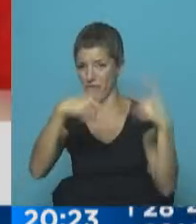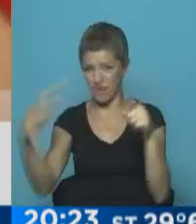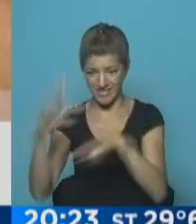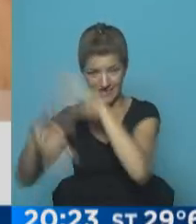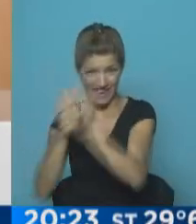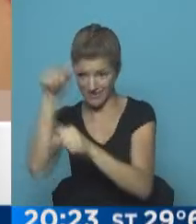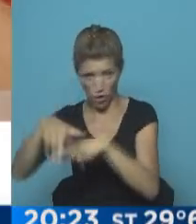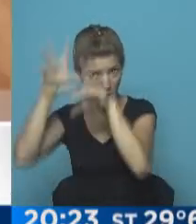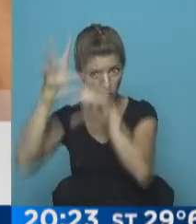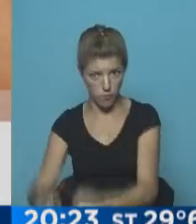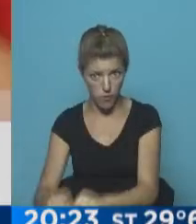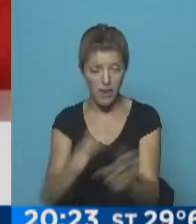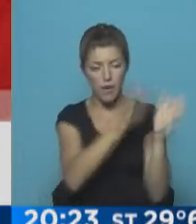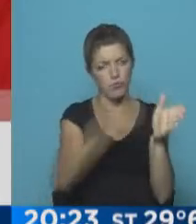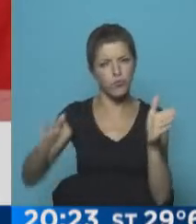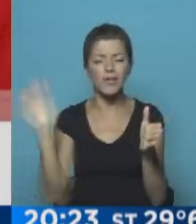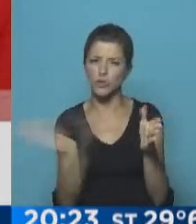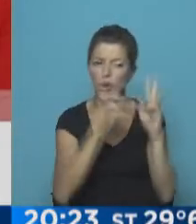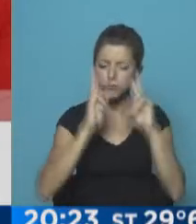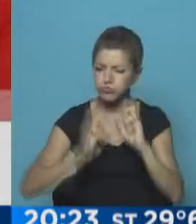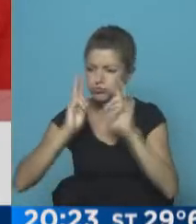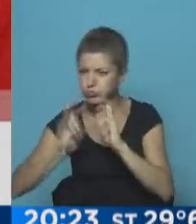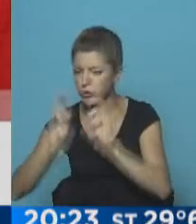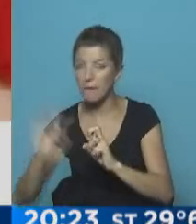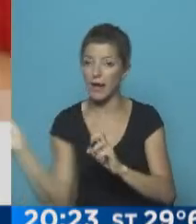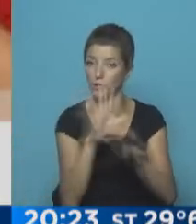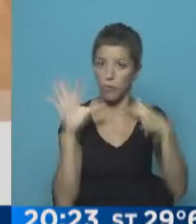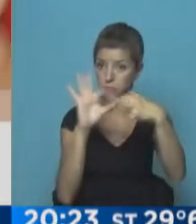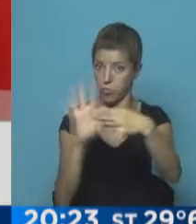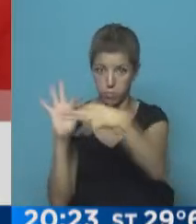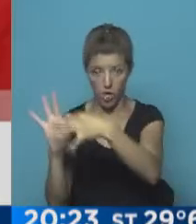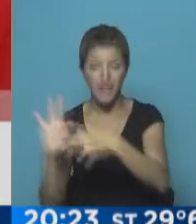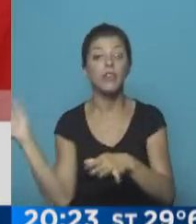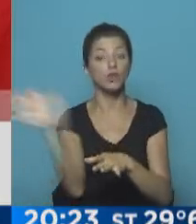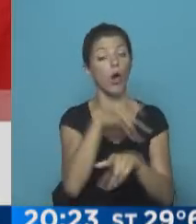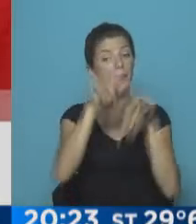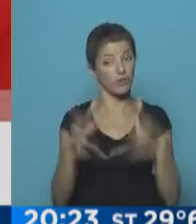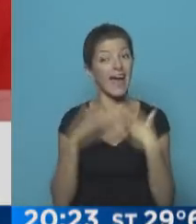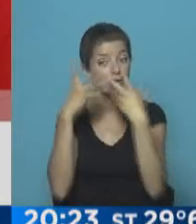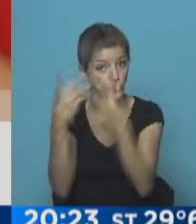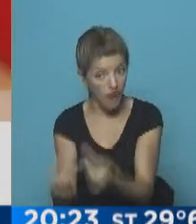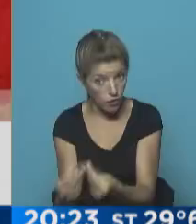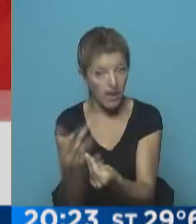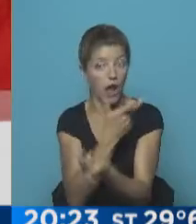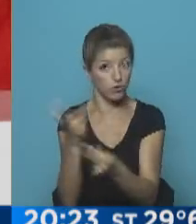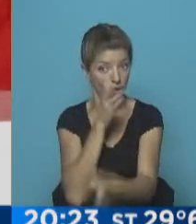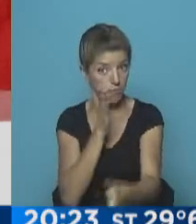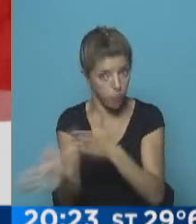que tendremos que ir dilucidando para que no quede ningún cabo suelto. Y para que todos quienes hayan colaborado ilegalmente en esta situación